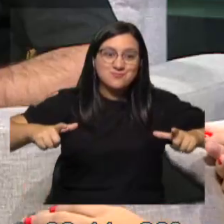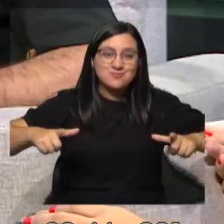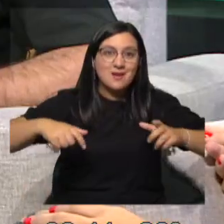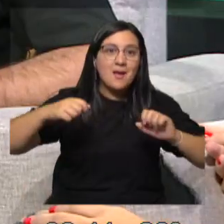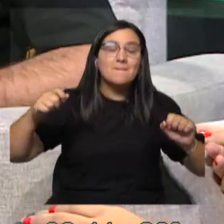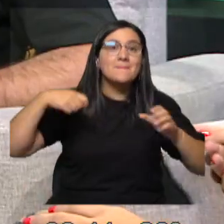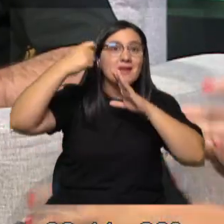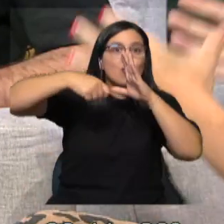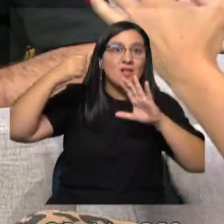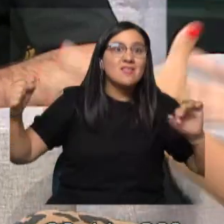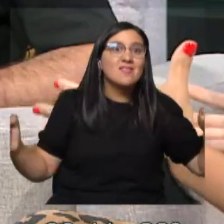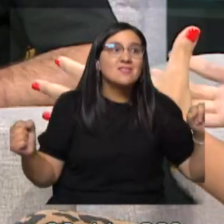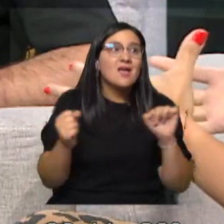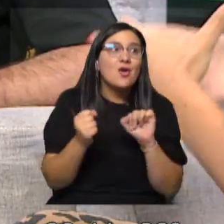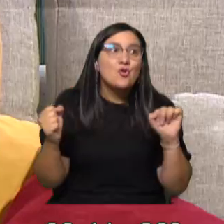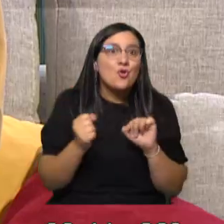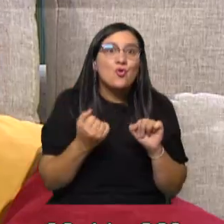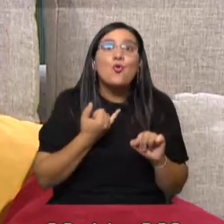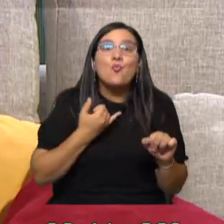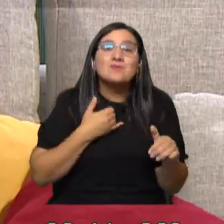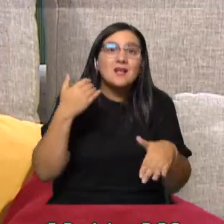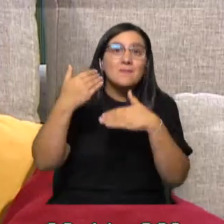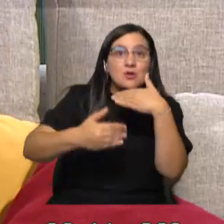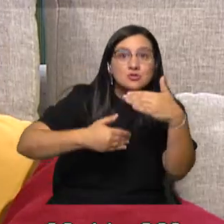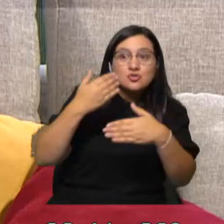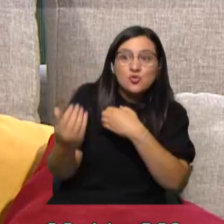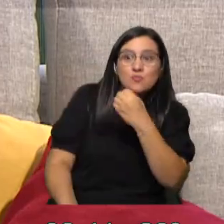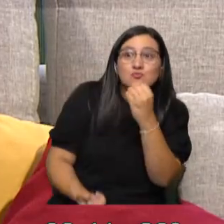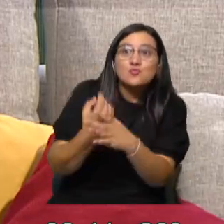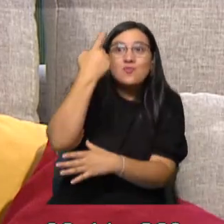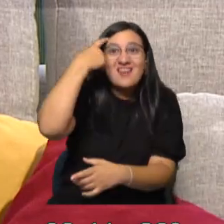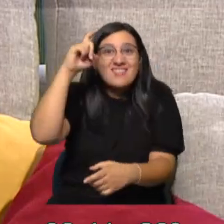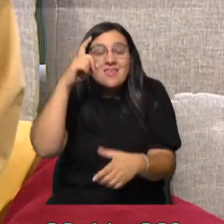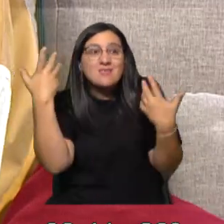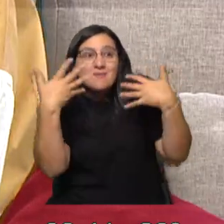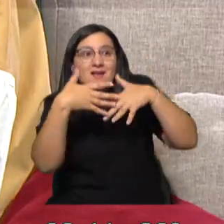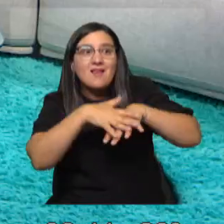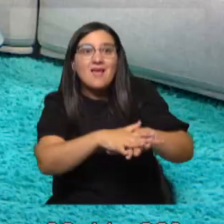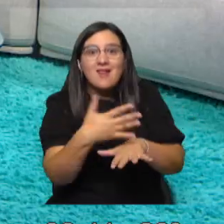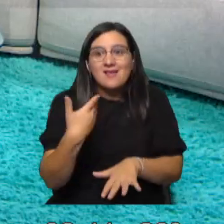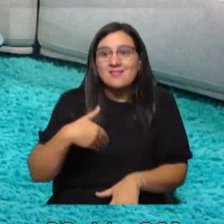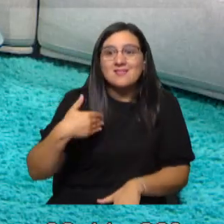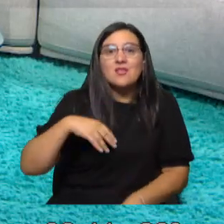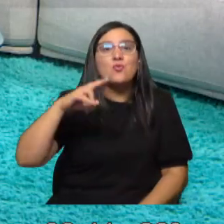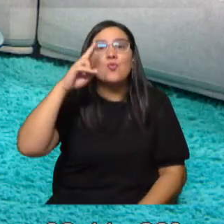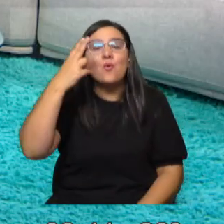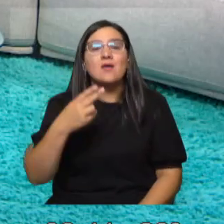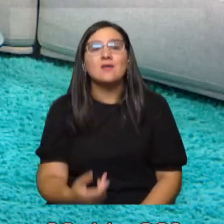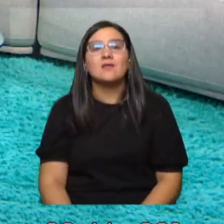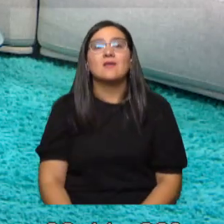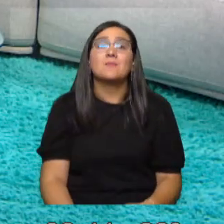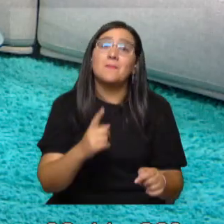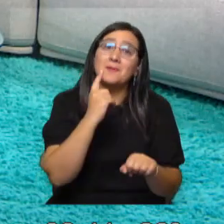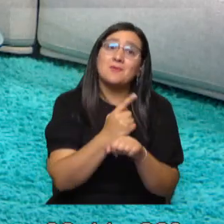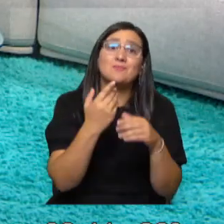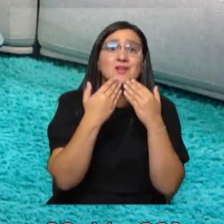películas de terror. ¿Cómo es el proceso y cómo es que surge esta idea y de mezclar Uruguay y Argentina? Y buenos días y gracias por venir, primero